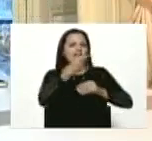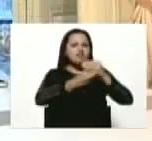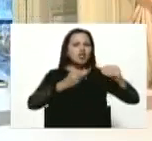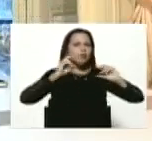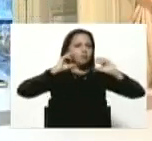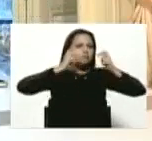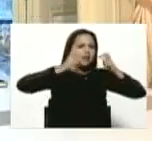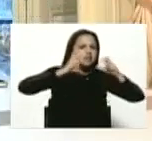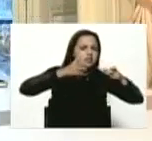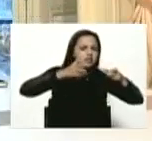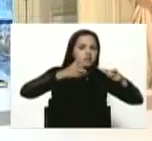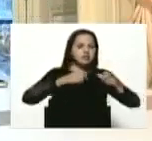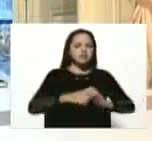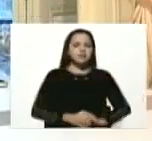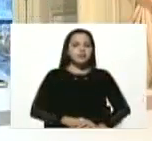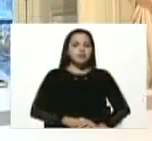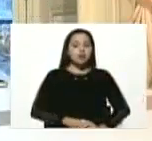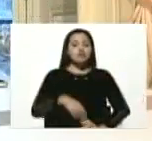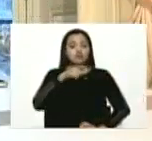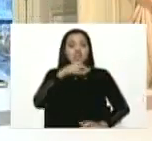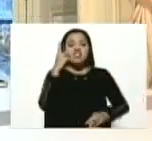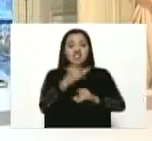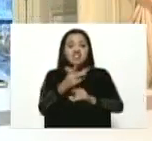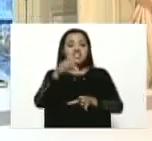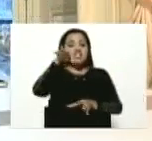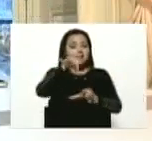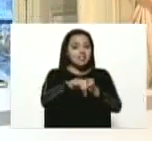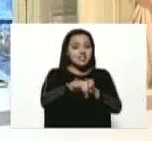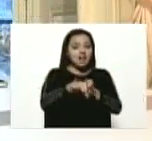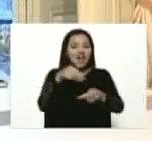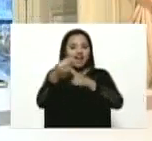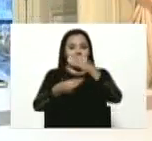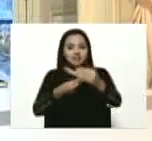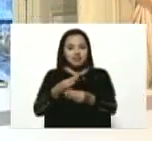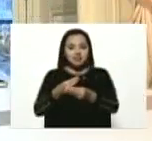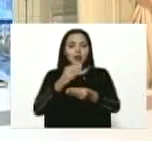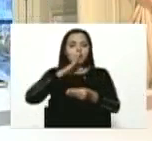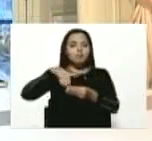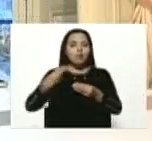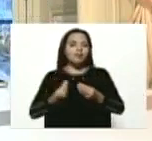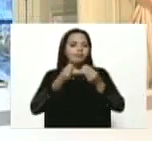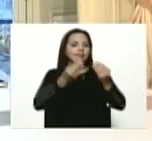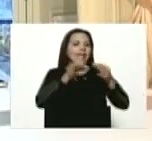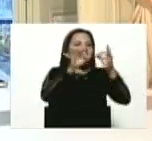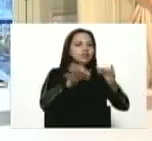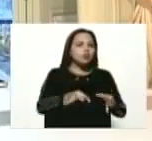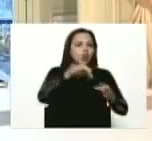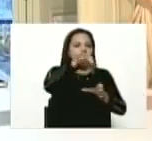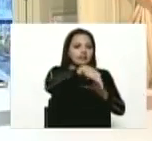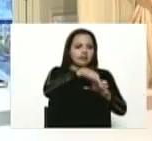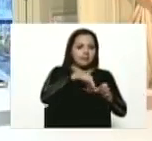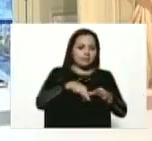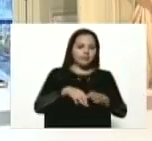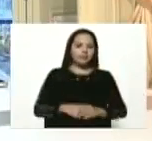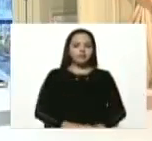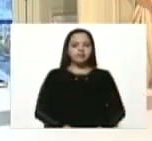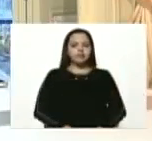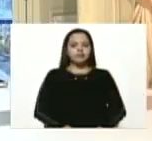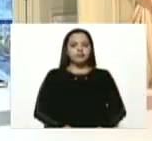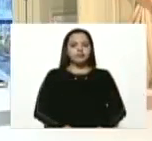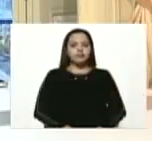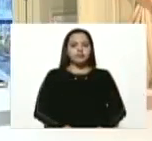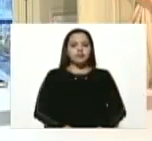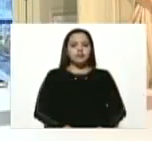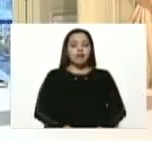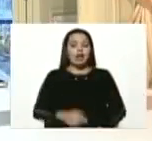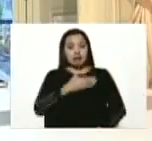Uribito, usted debe producir la semilla para garantizar la siembra. Y si quiere